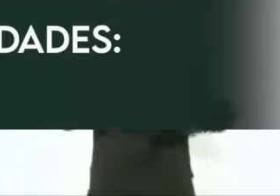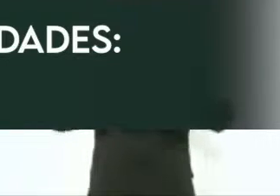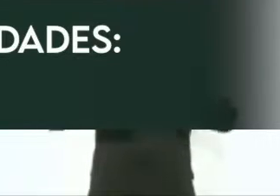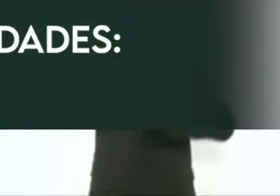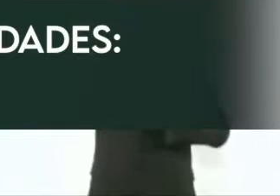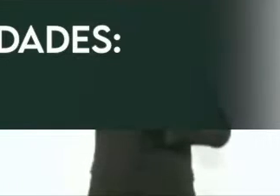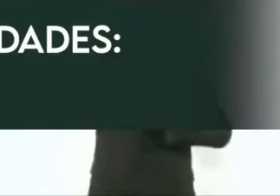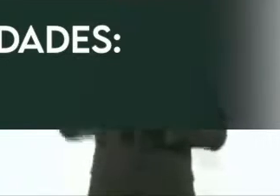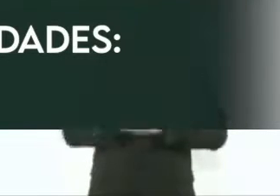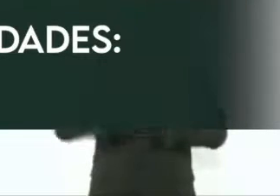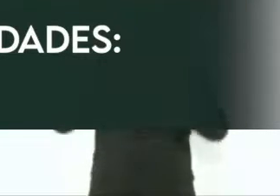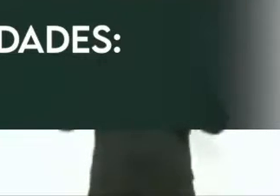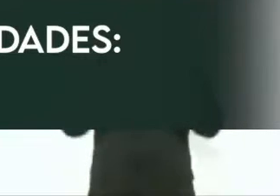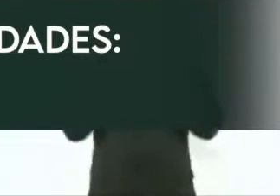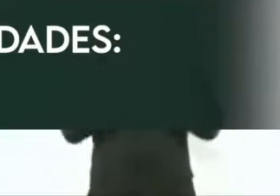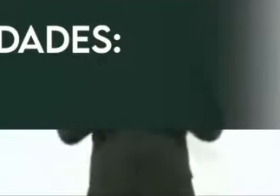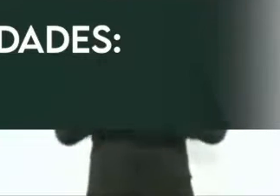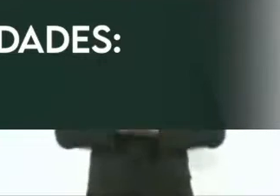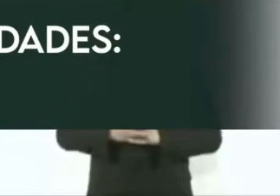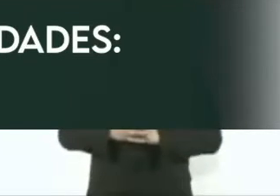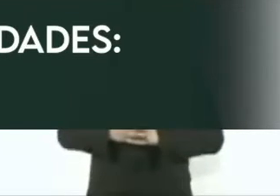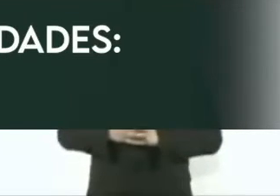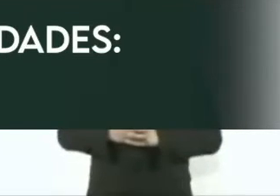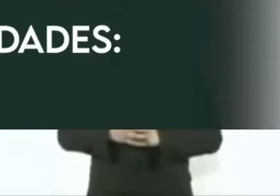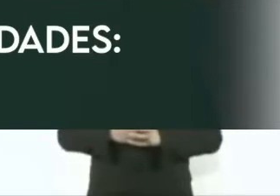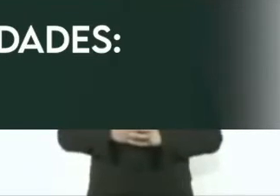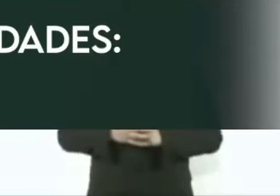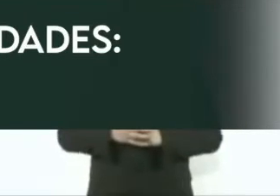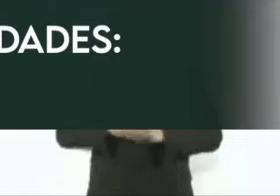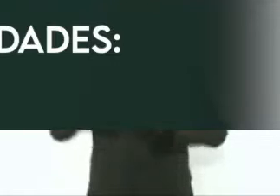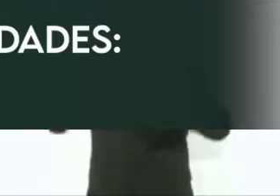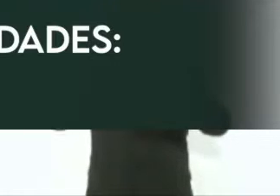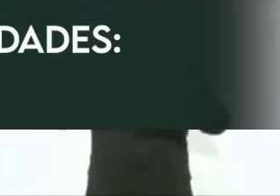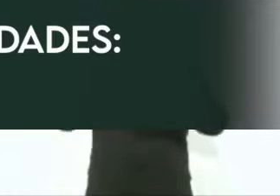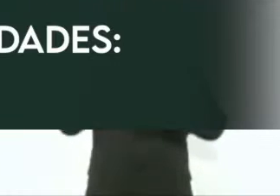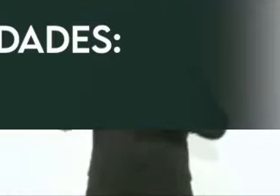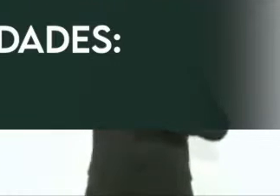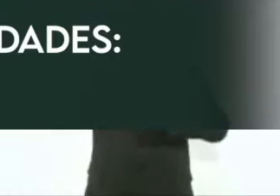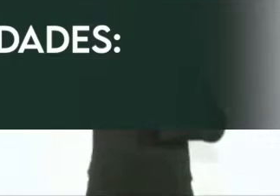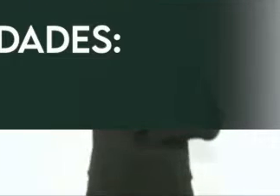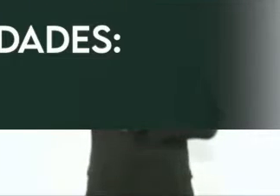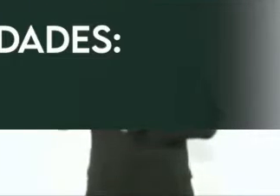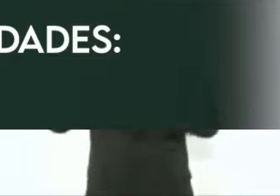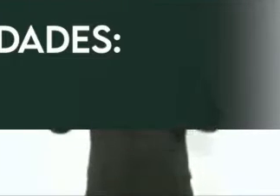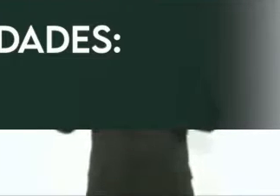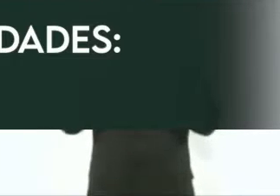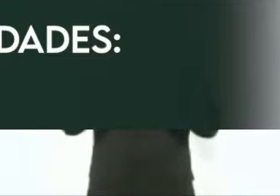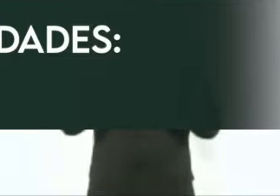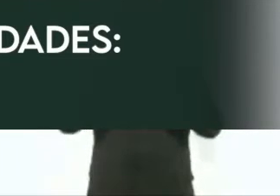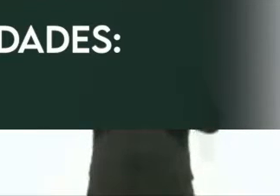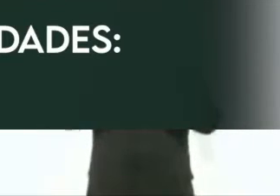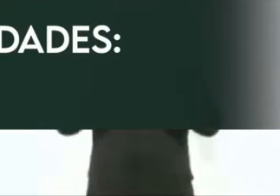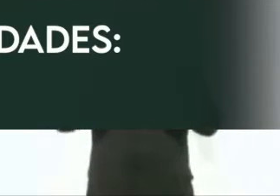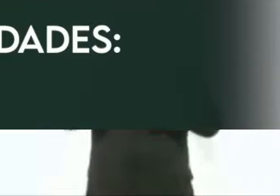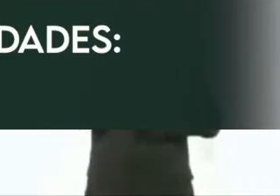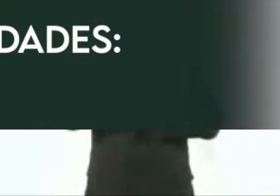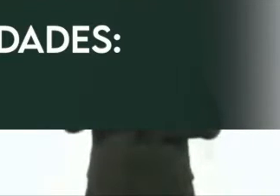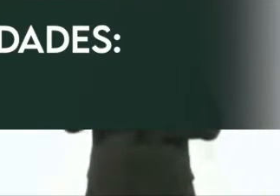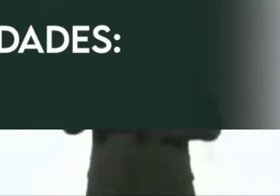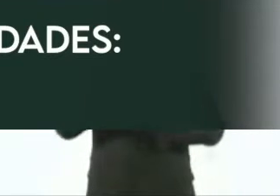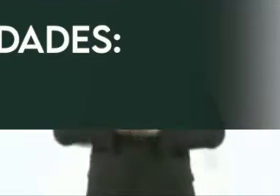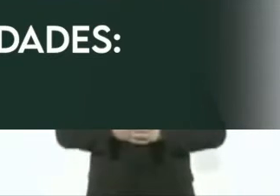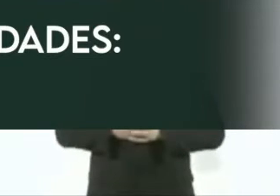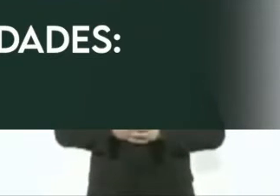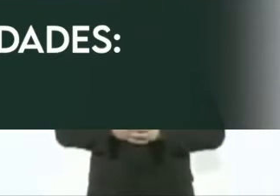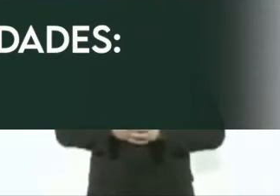comorbilidades, con base en el Programa Nacional de Salud. En un discurso por la entrega de tarjetas del programa Bienestar para Niñas y Niños, Mi Beca para Empezar, la